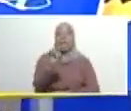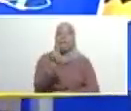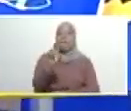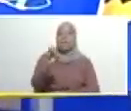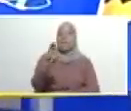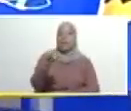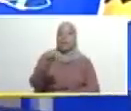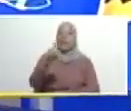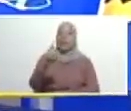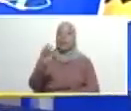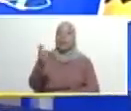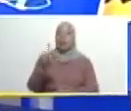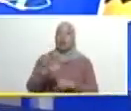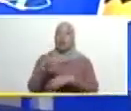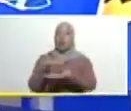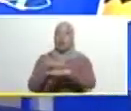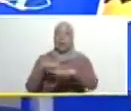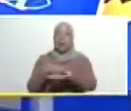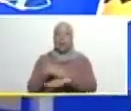primera ministra